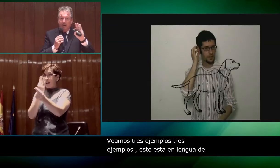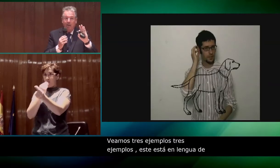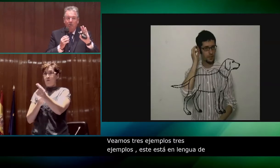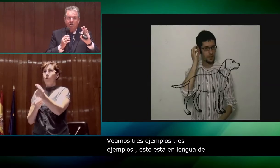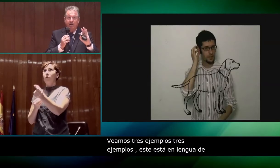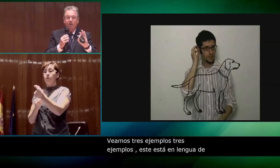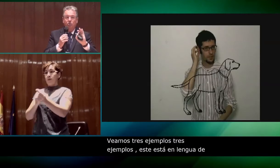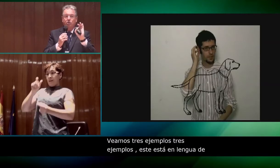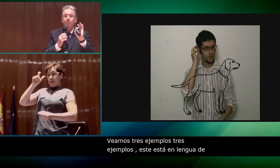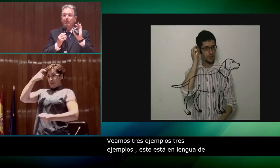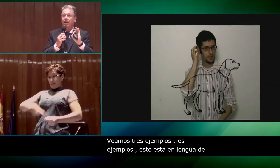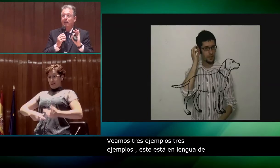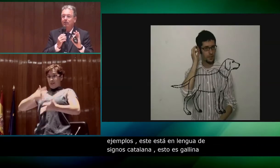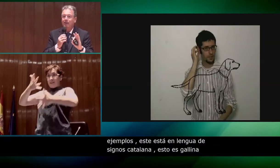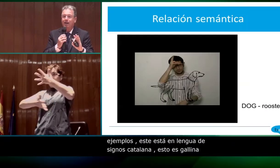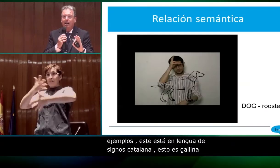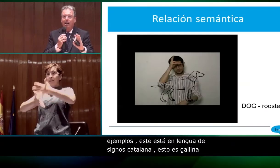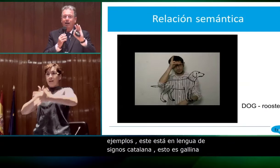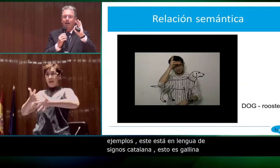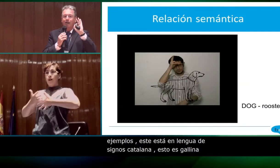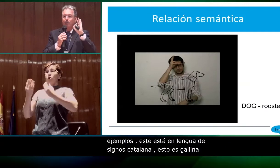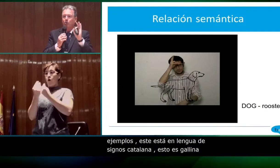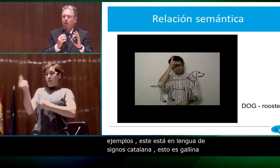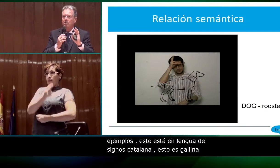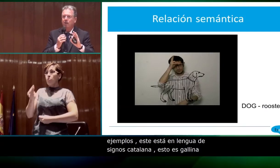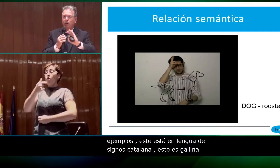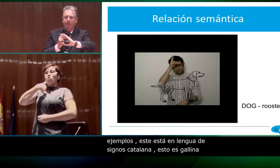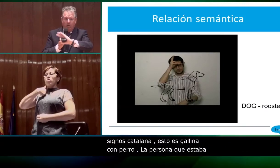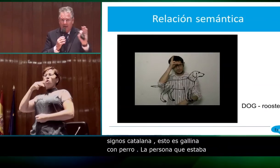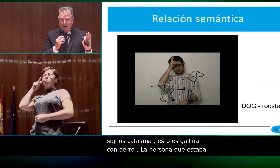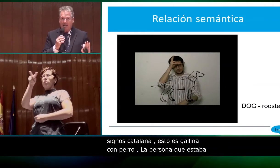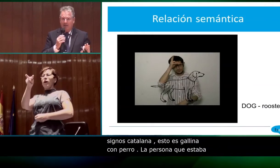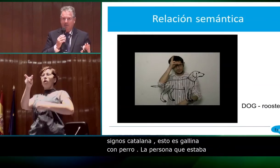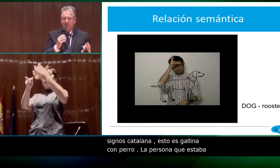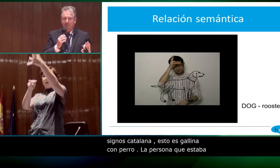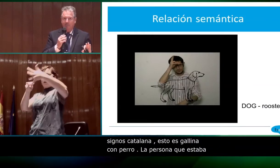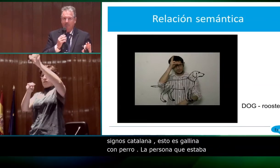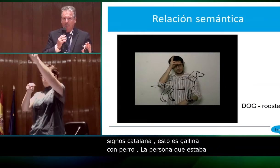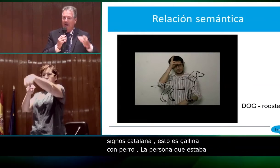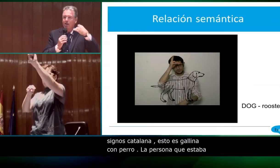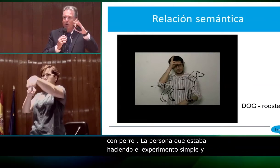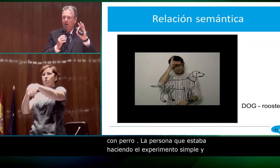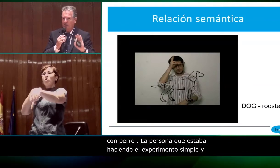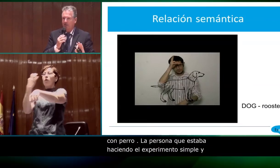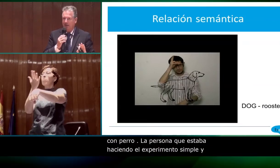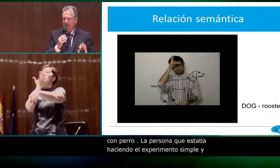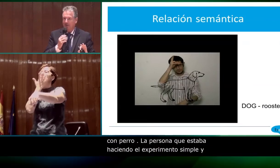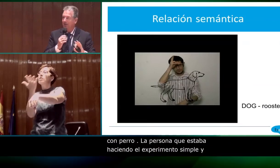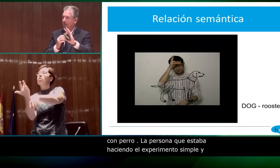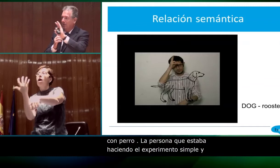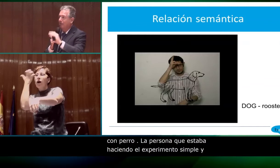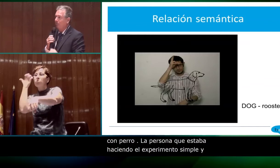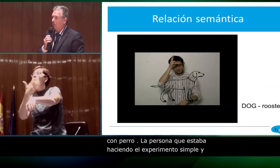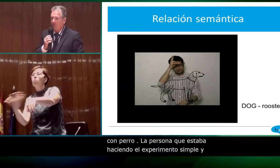persona que estaba haciendo el experimento simple y llanamente tenía que producir el signo de perro, nada más, e ignorar lo que estaba